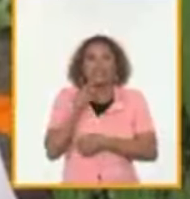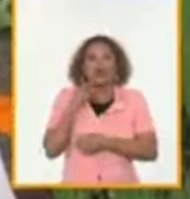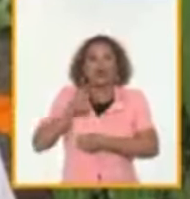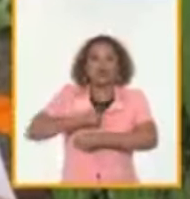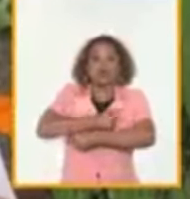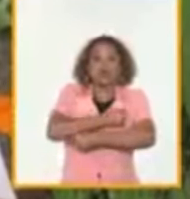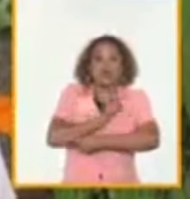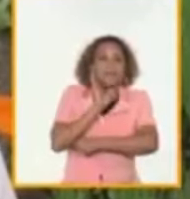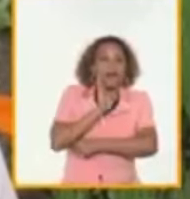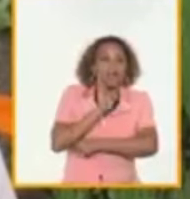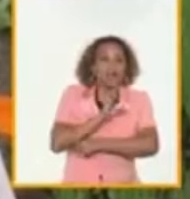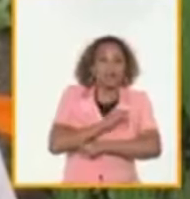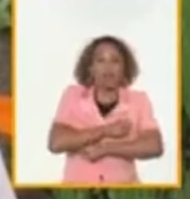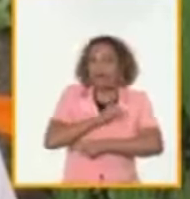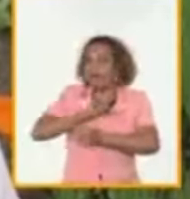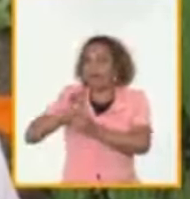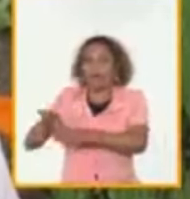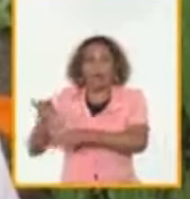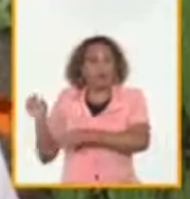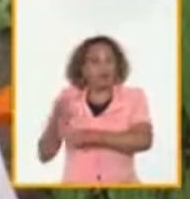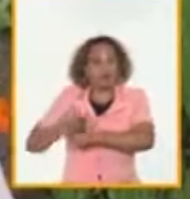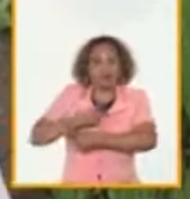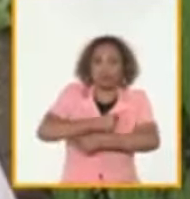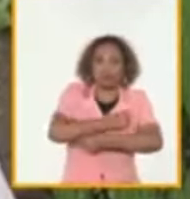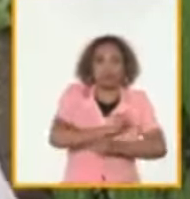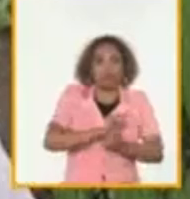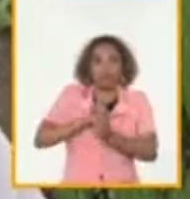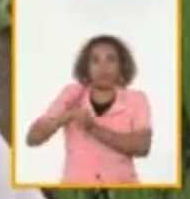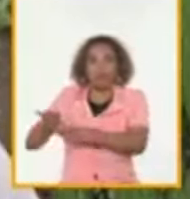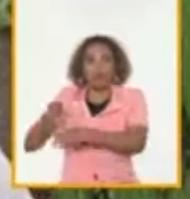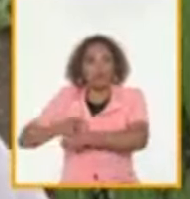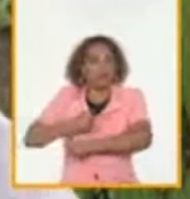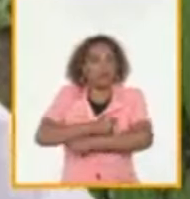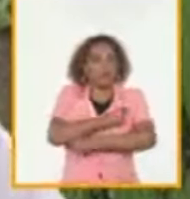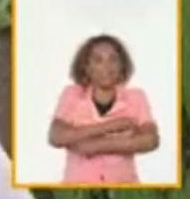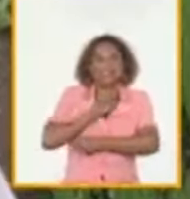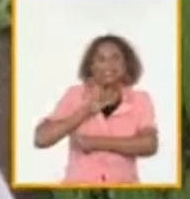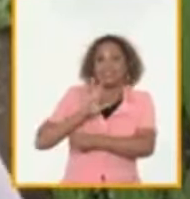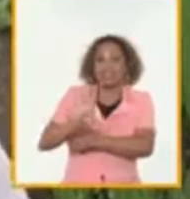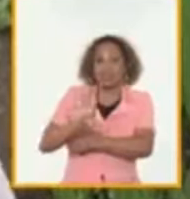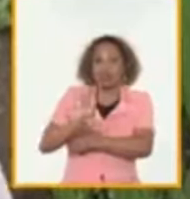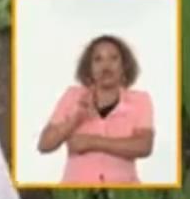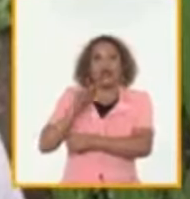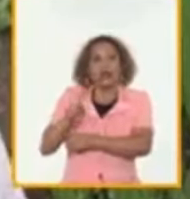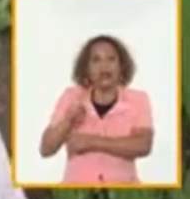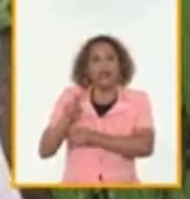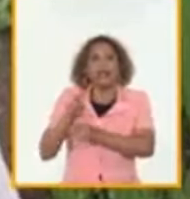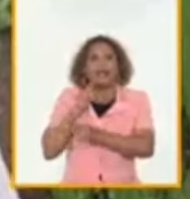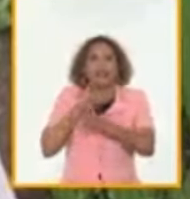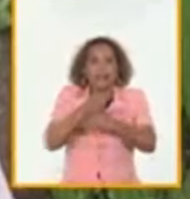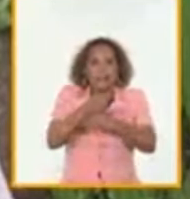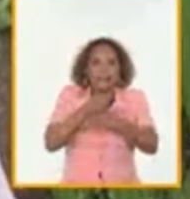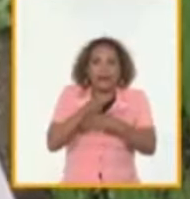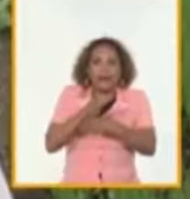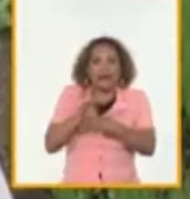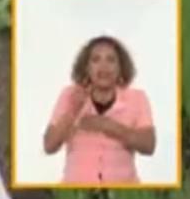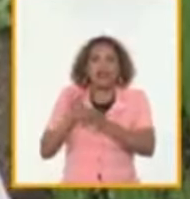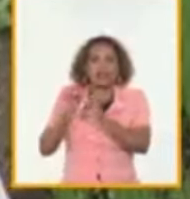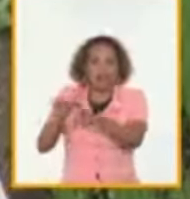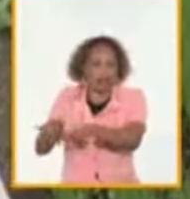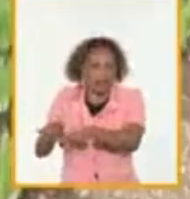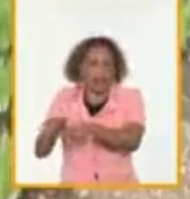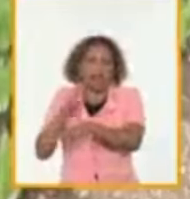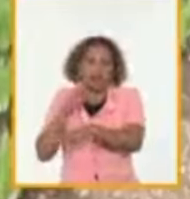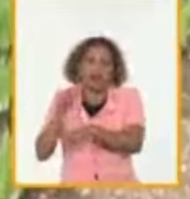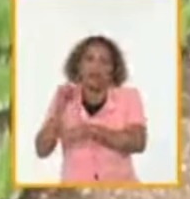basura de aquí de pudrición y dejé la madera ahí que yo mismo la fui gastando después como Leña para cocinar comida para